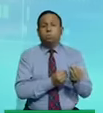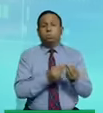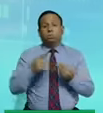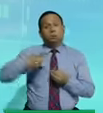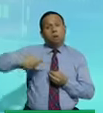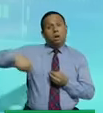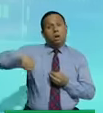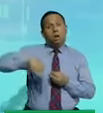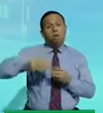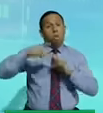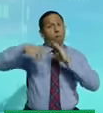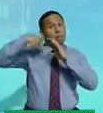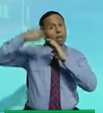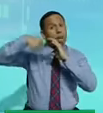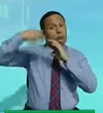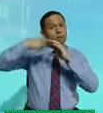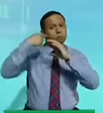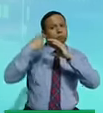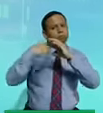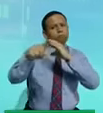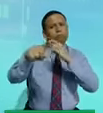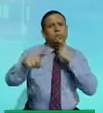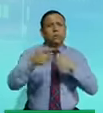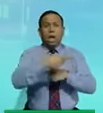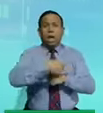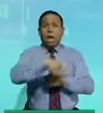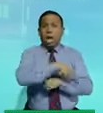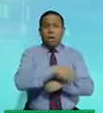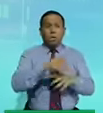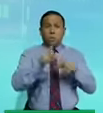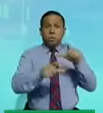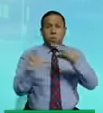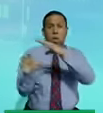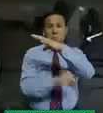cuando rescatan a rehenes de manos de terroristas.